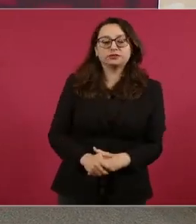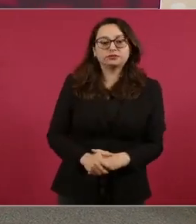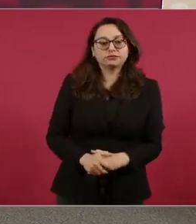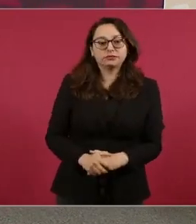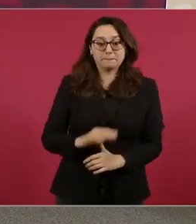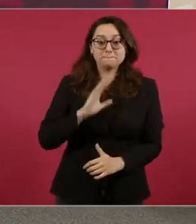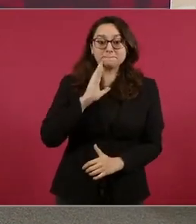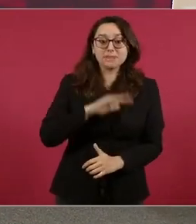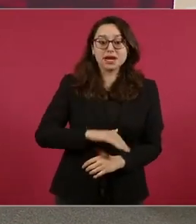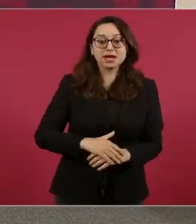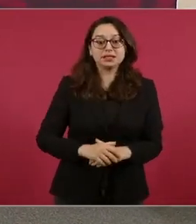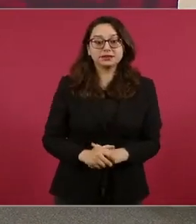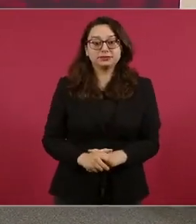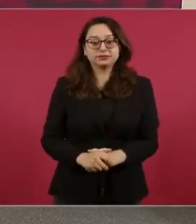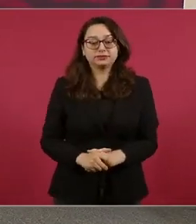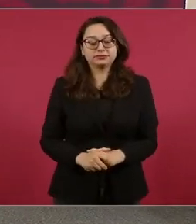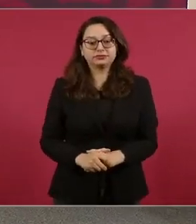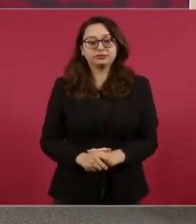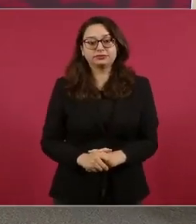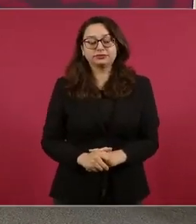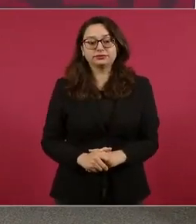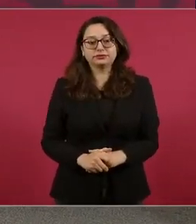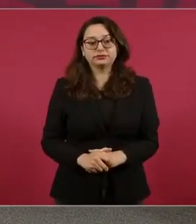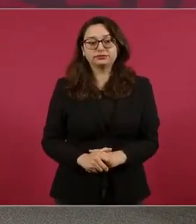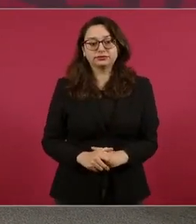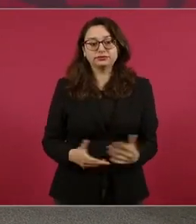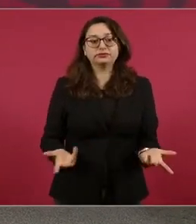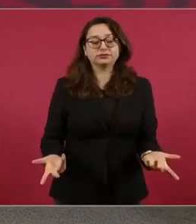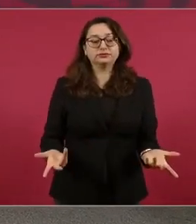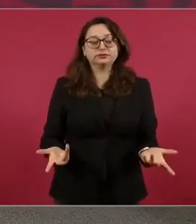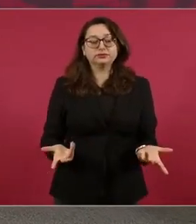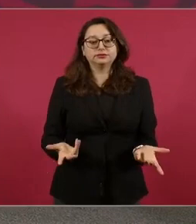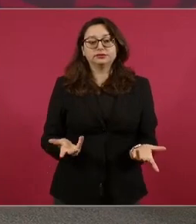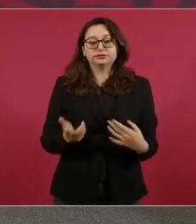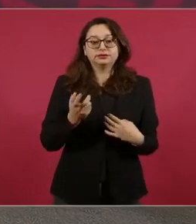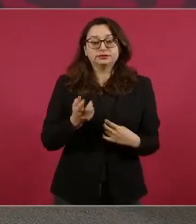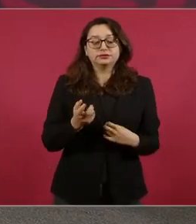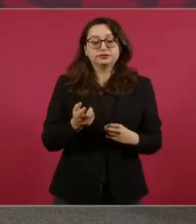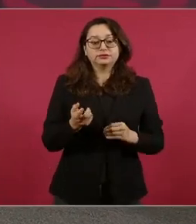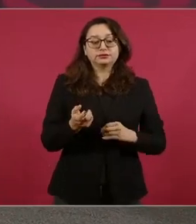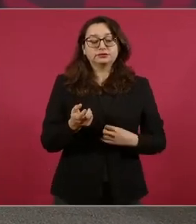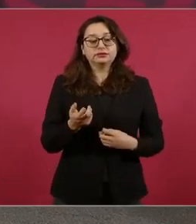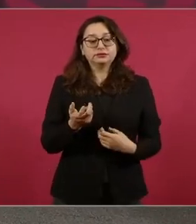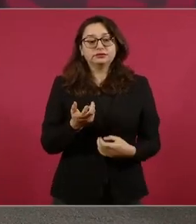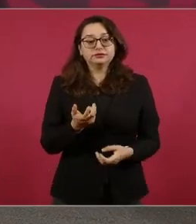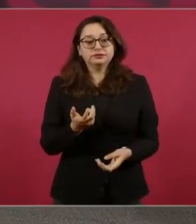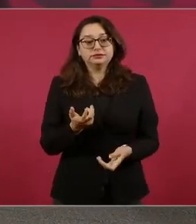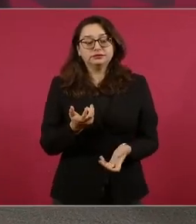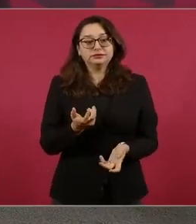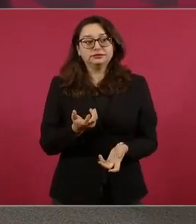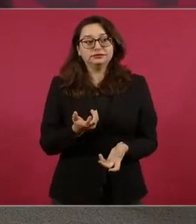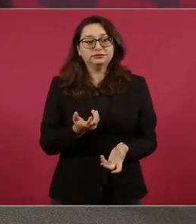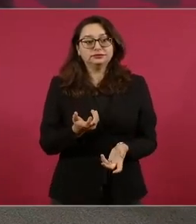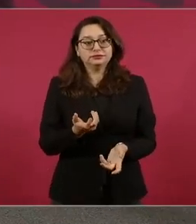los medios y cómo estos se